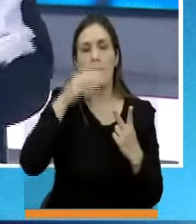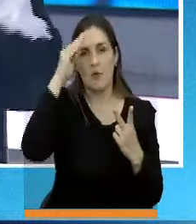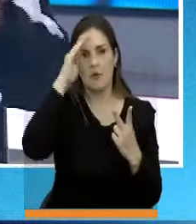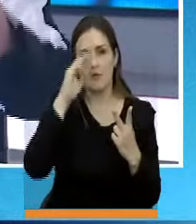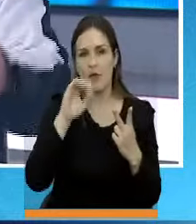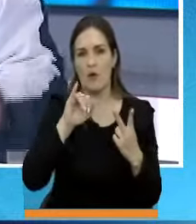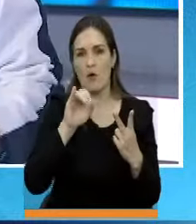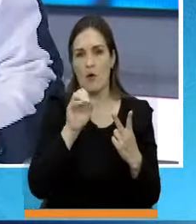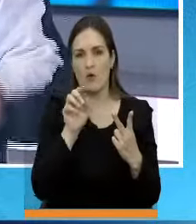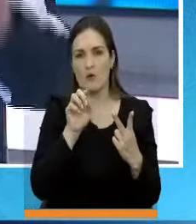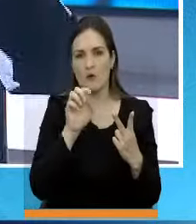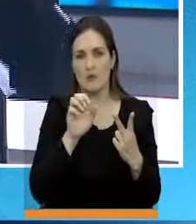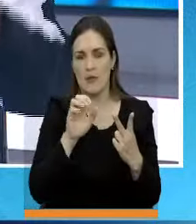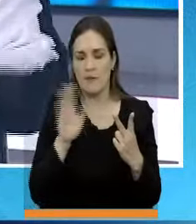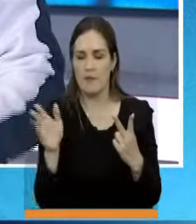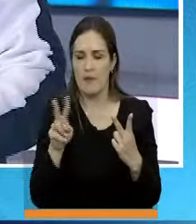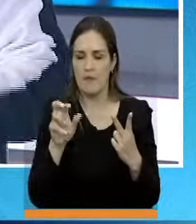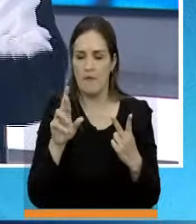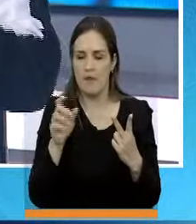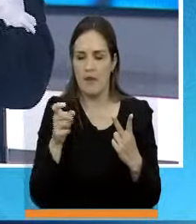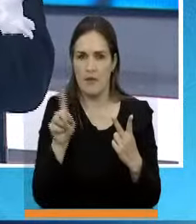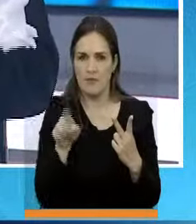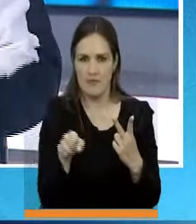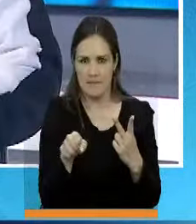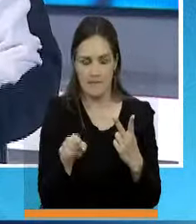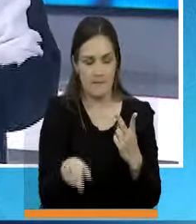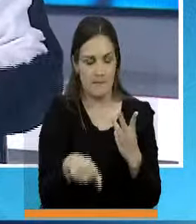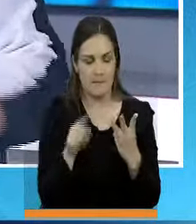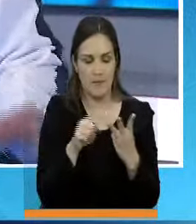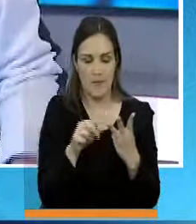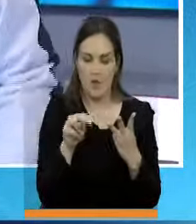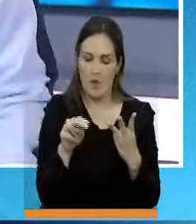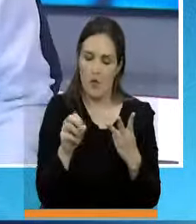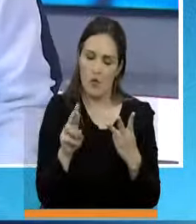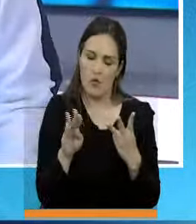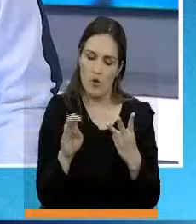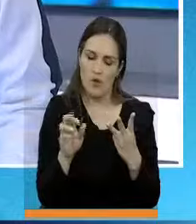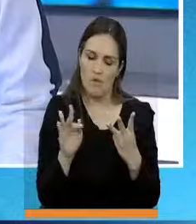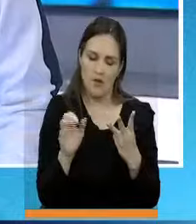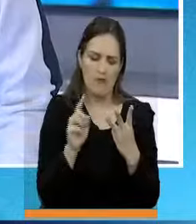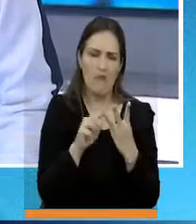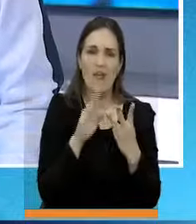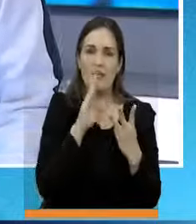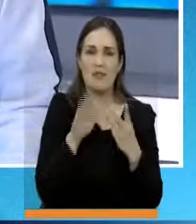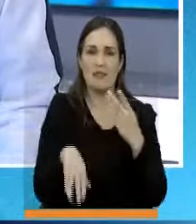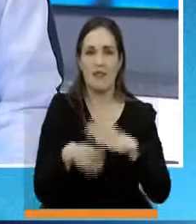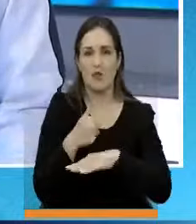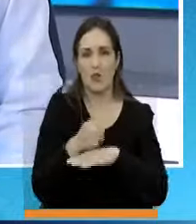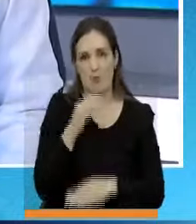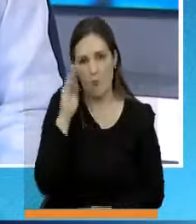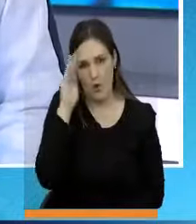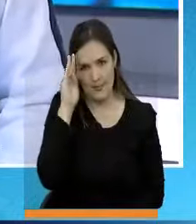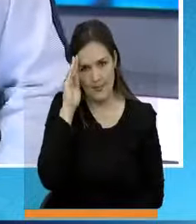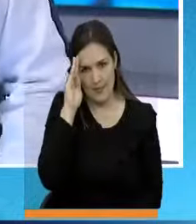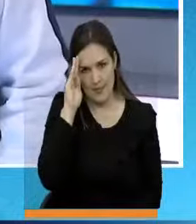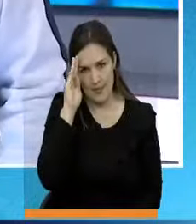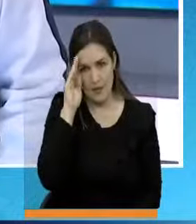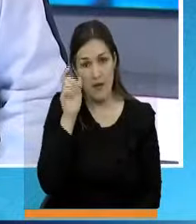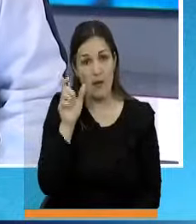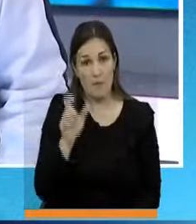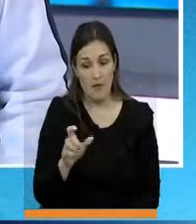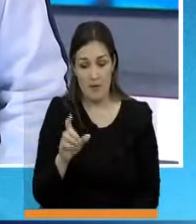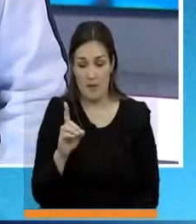Vargas, y el señor Norberto Mojica, director de la policía, que también fue director